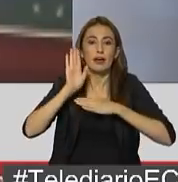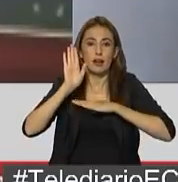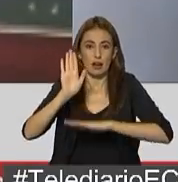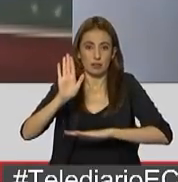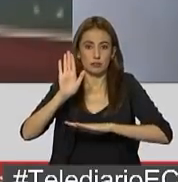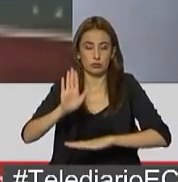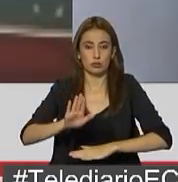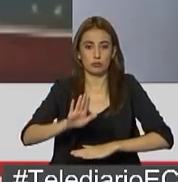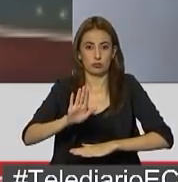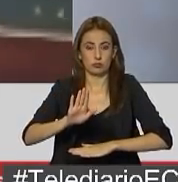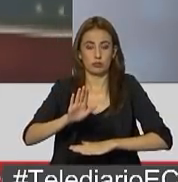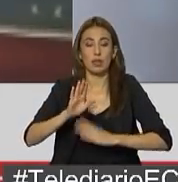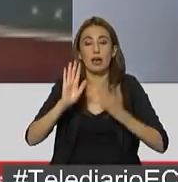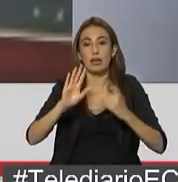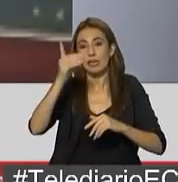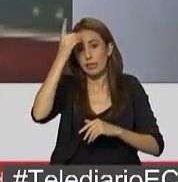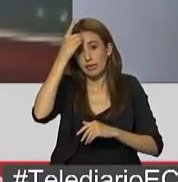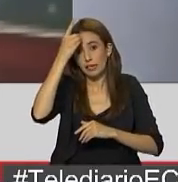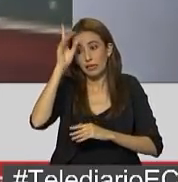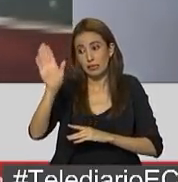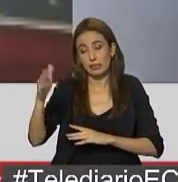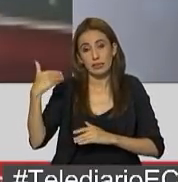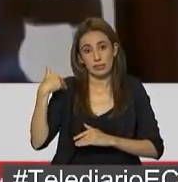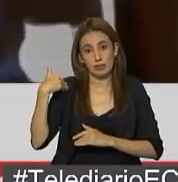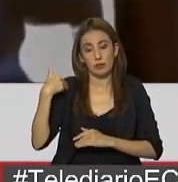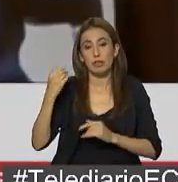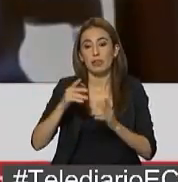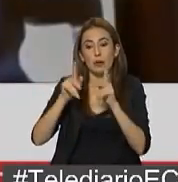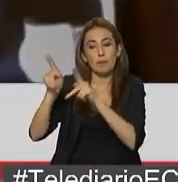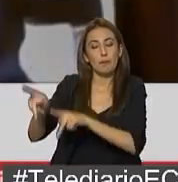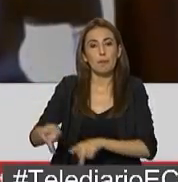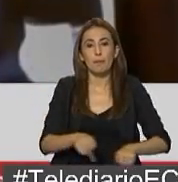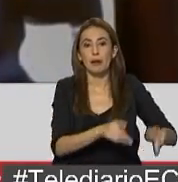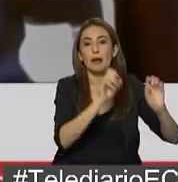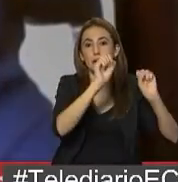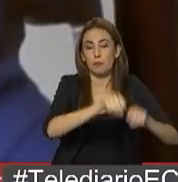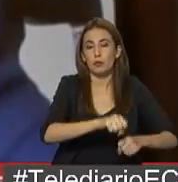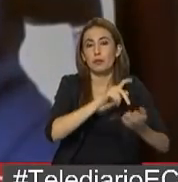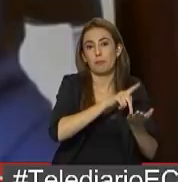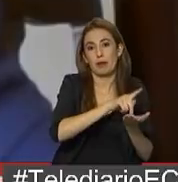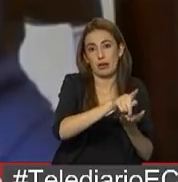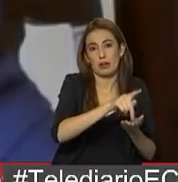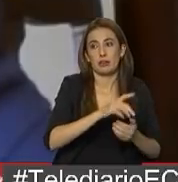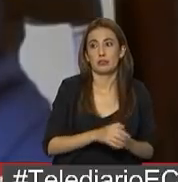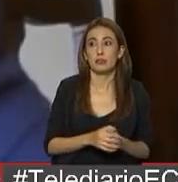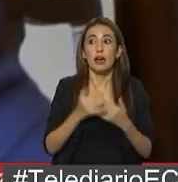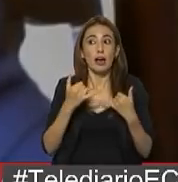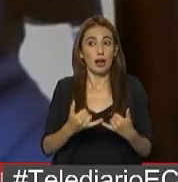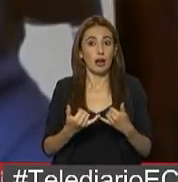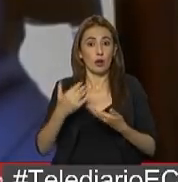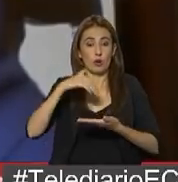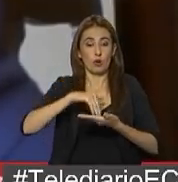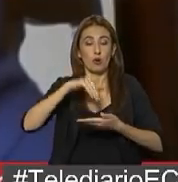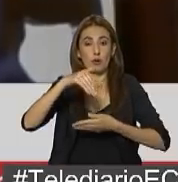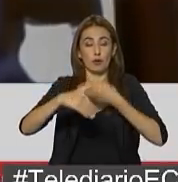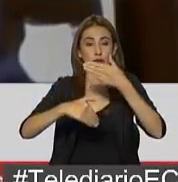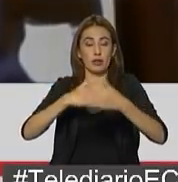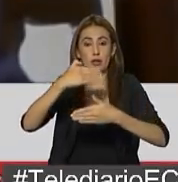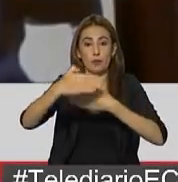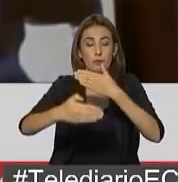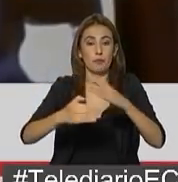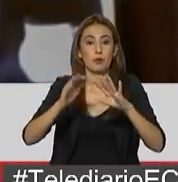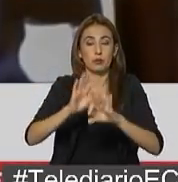ya hacer una propuesta de plan de reestructuración de la deuda. Y adicionalmente la ley sabiamente incorpora que el proceso